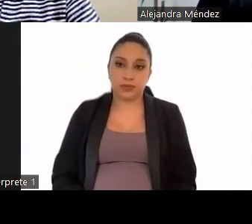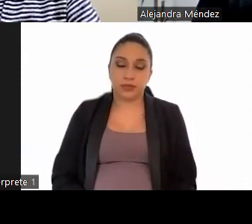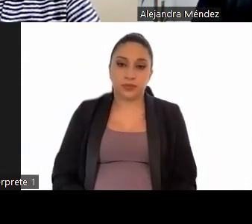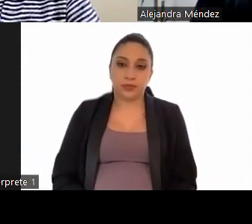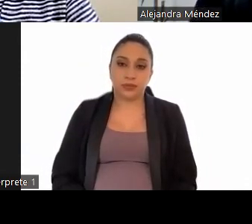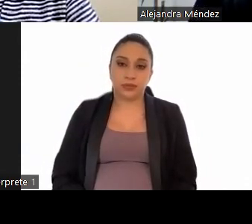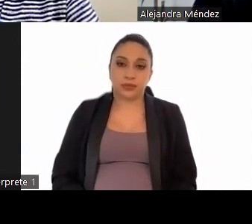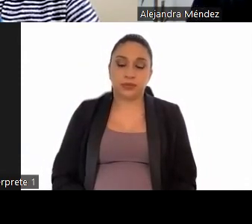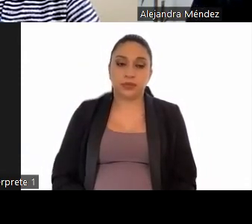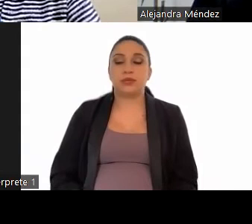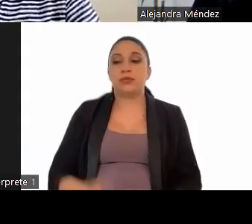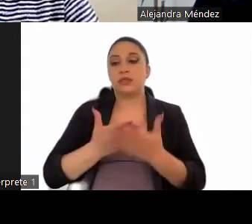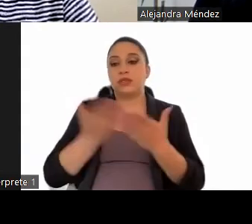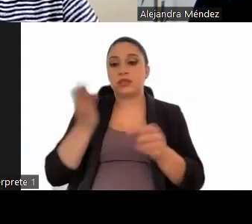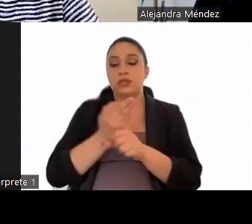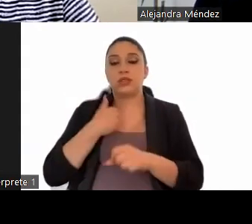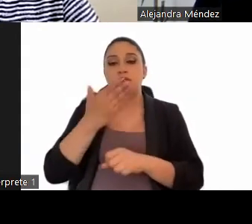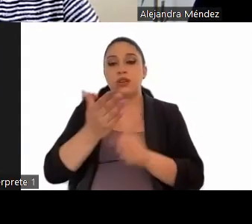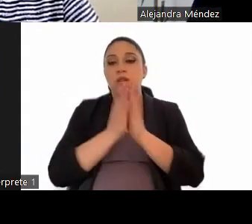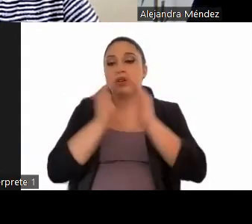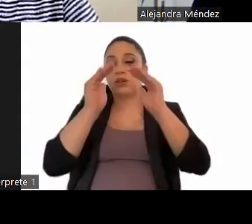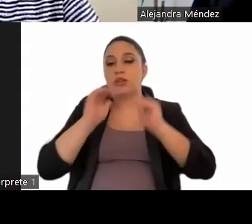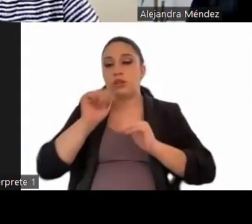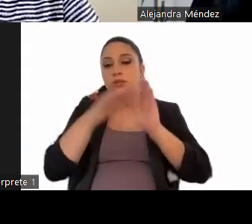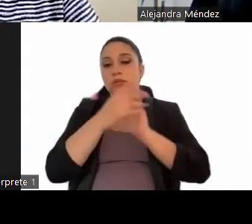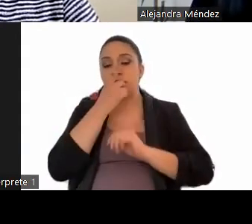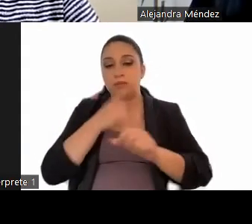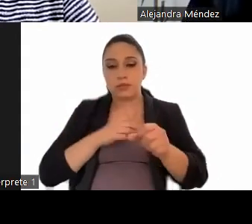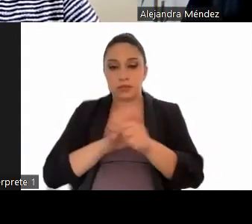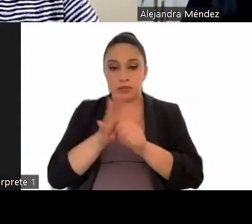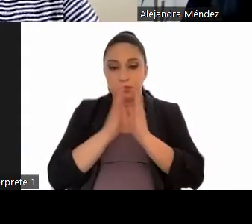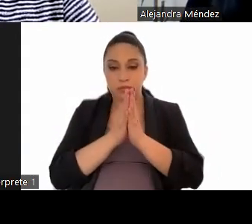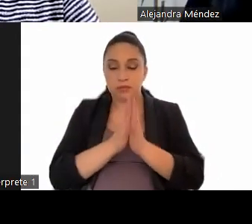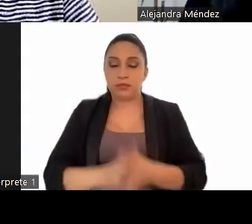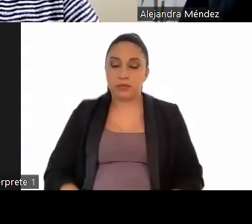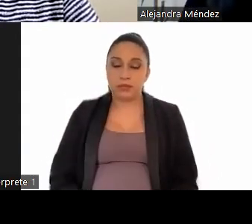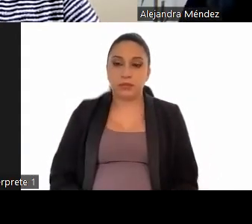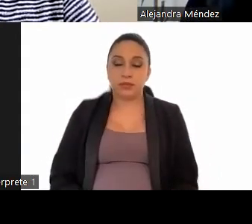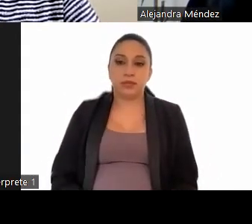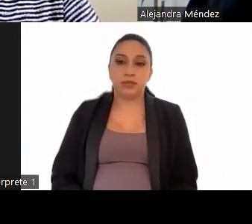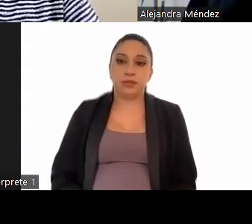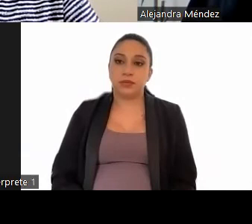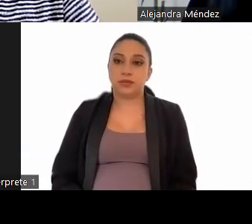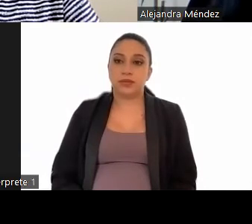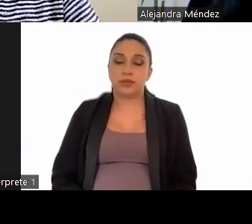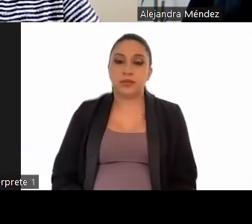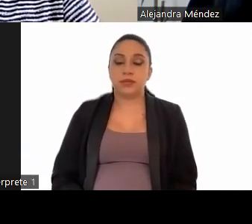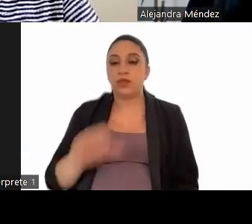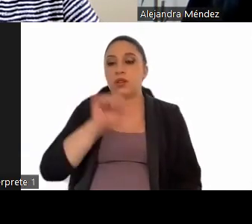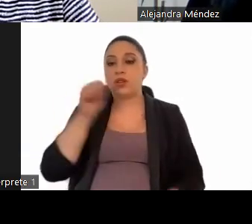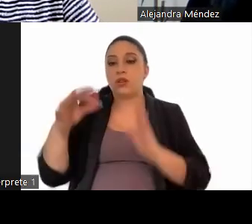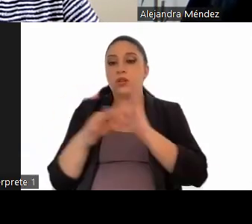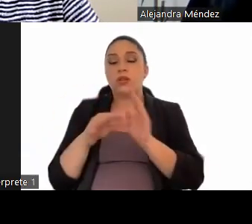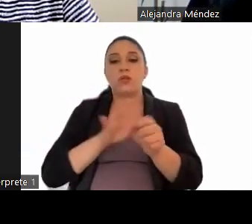Le solicito atentamente si puede continuar con el orden del día. Claro que sí, diputada. El siguiente punto en el orden del día es la